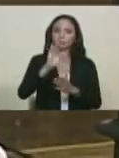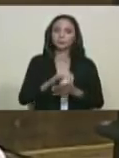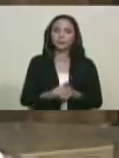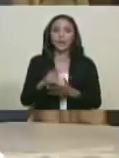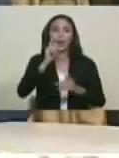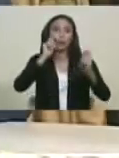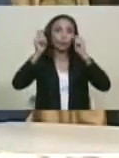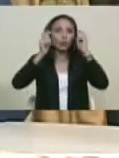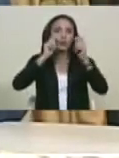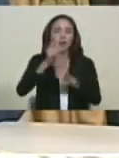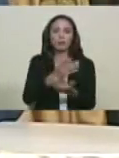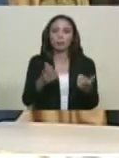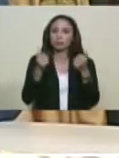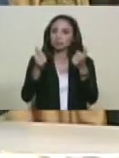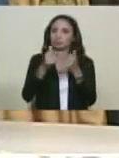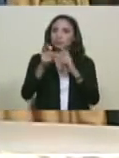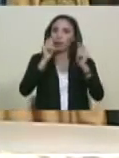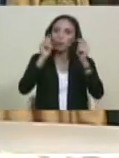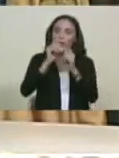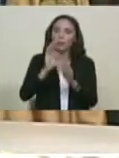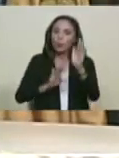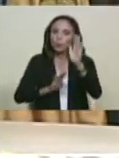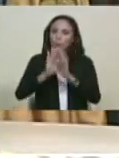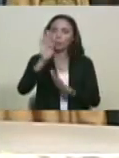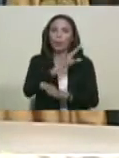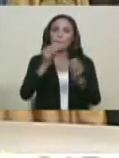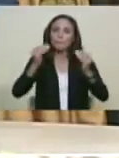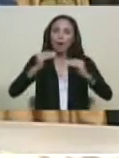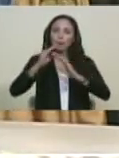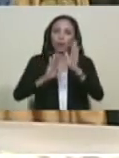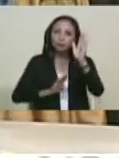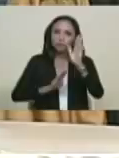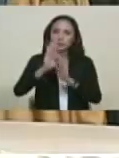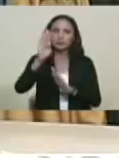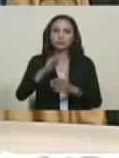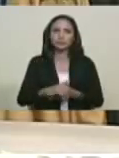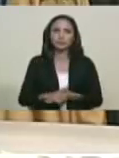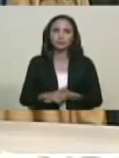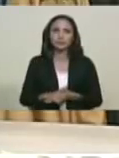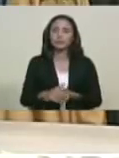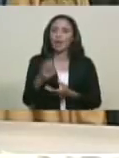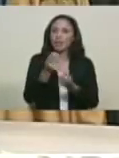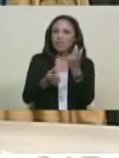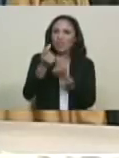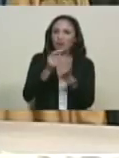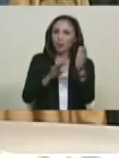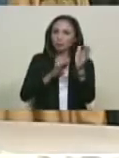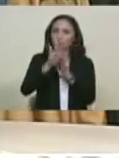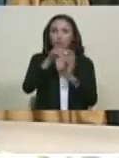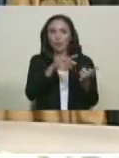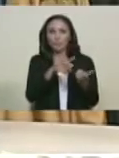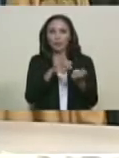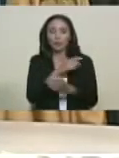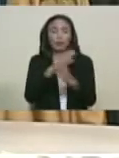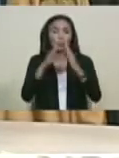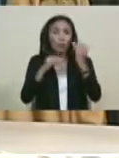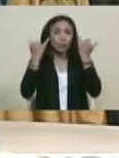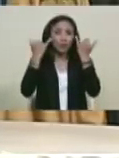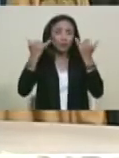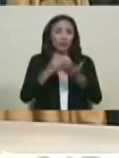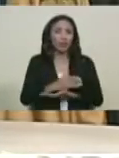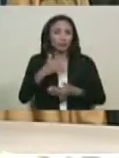que va bien aumentemos la riqueza que ingresa al país en todas estas modalidades